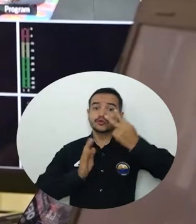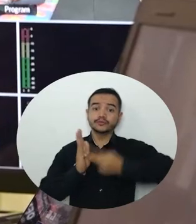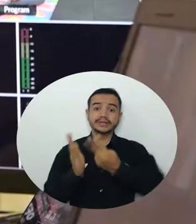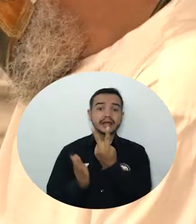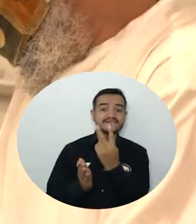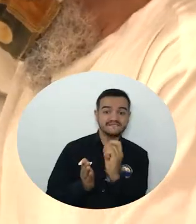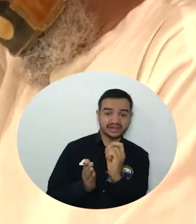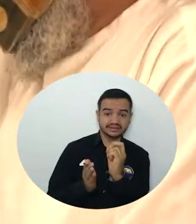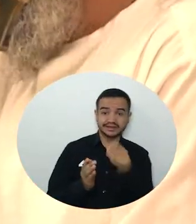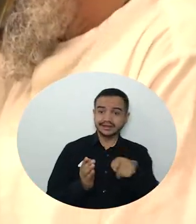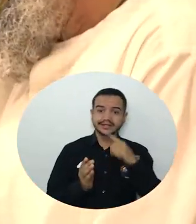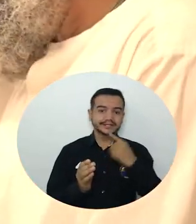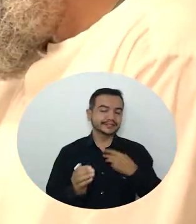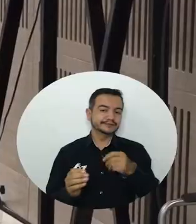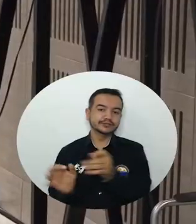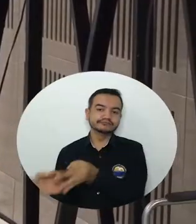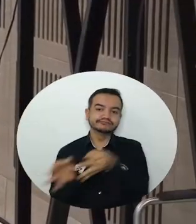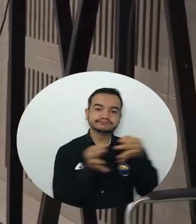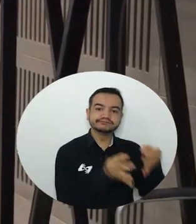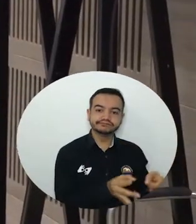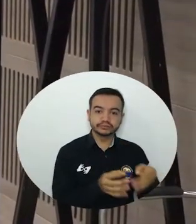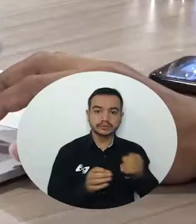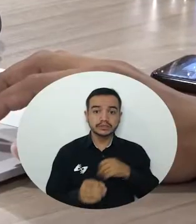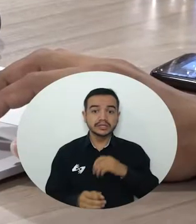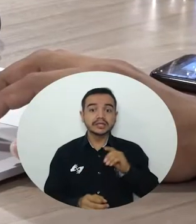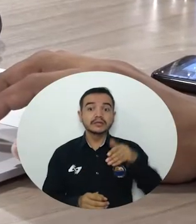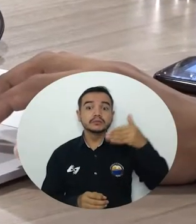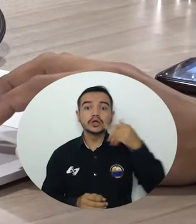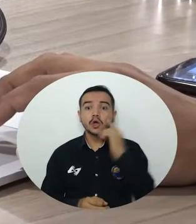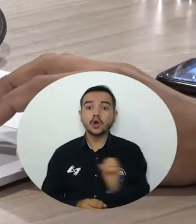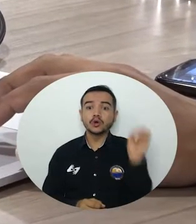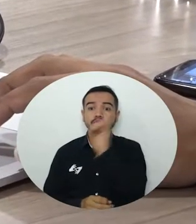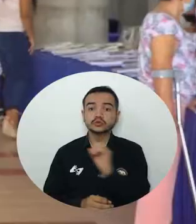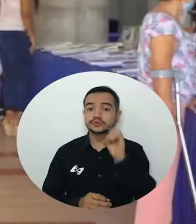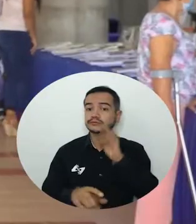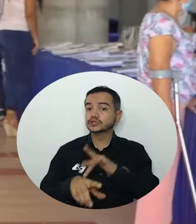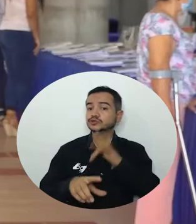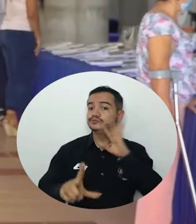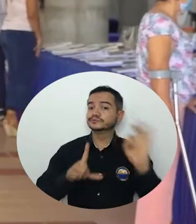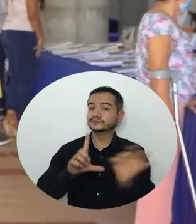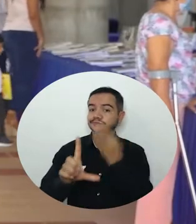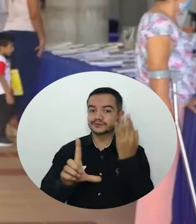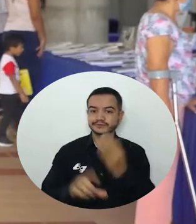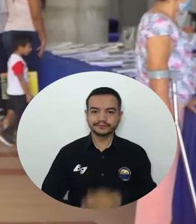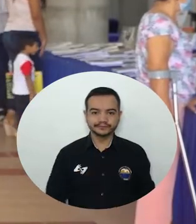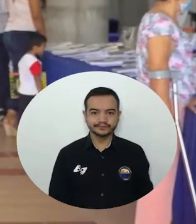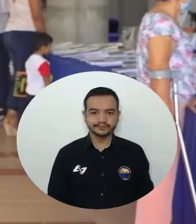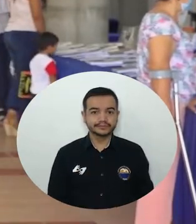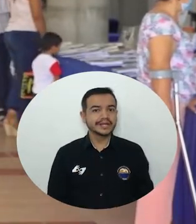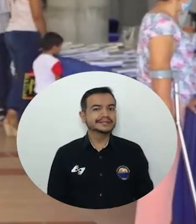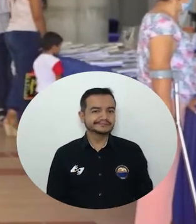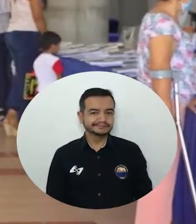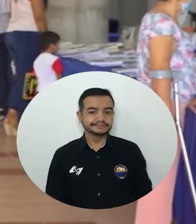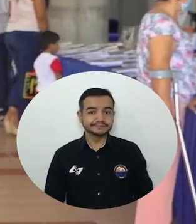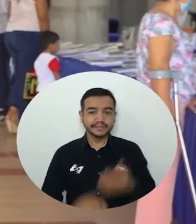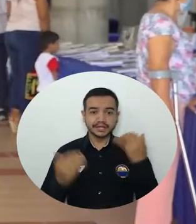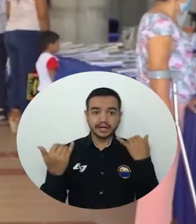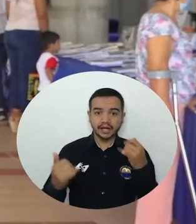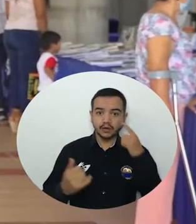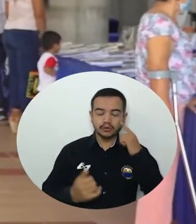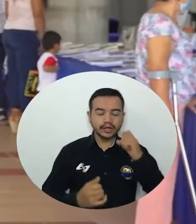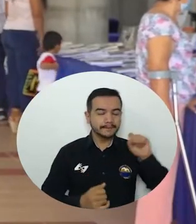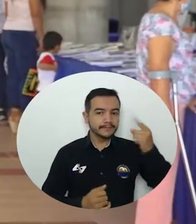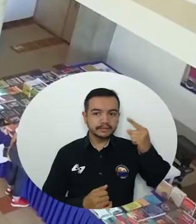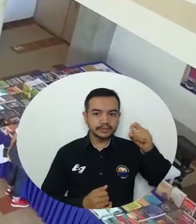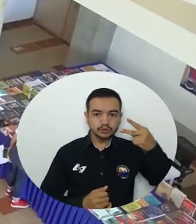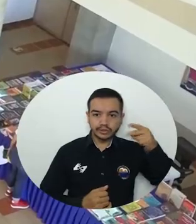aplazó unos meses y en octubre se realizó completamente virtual. Y al darnos cuenta que viene la tercera después